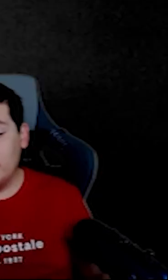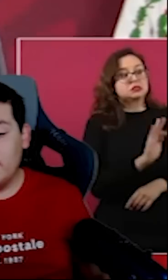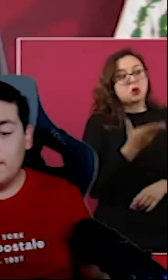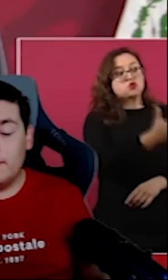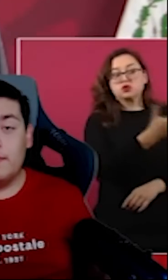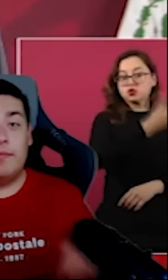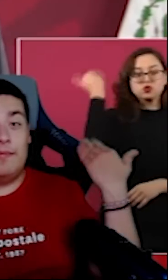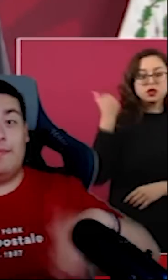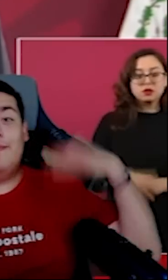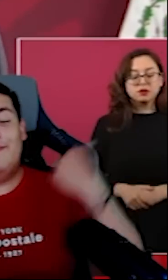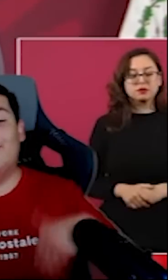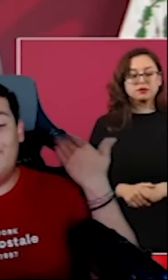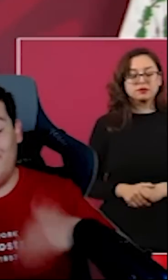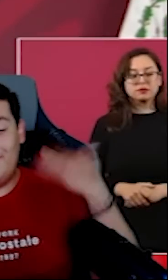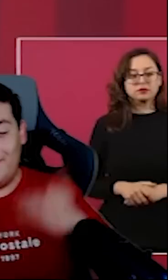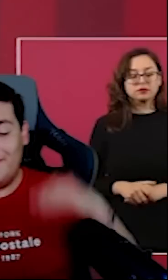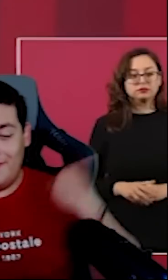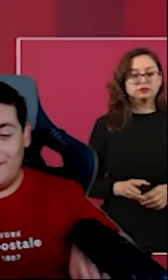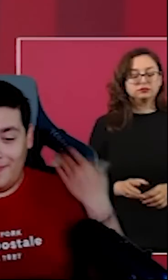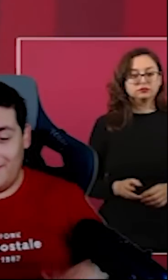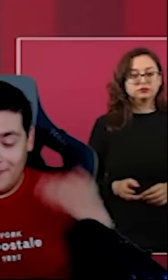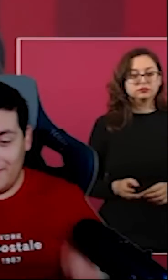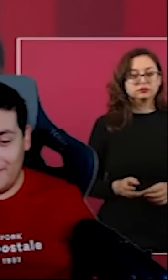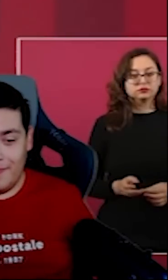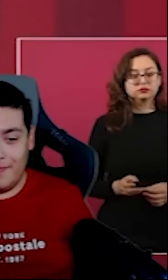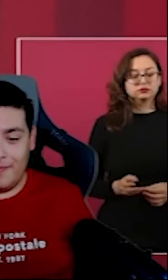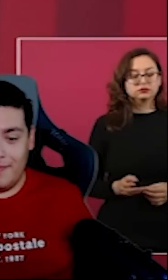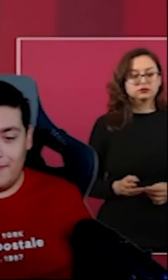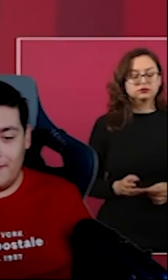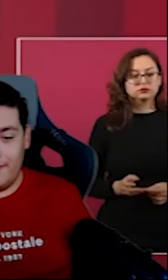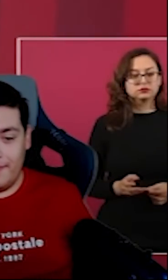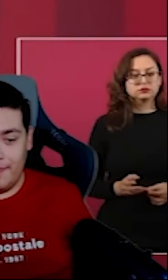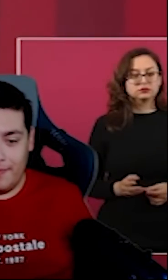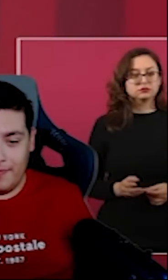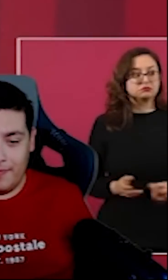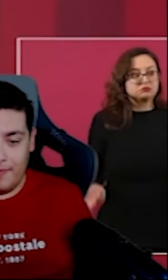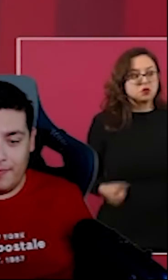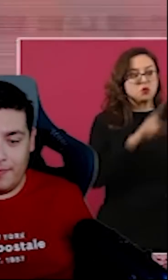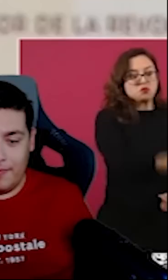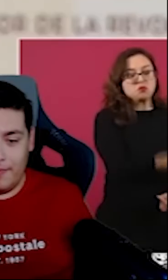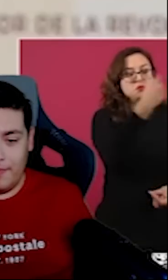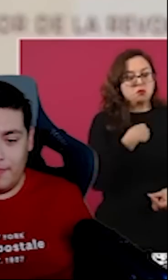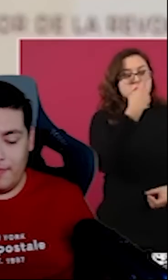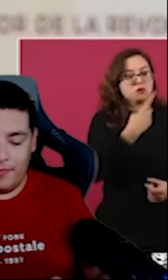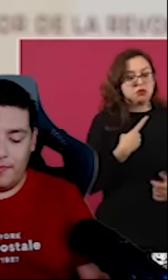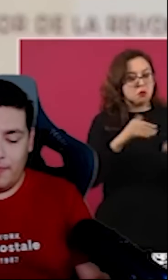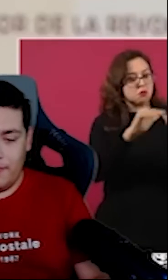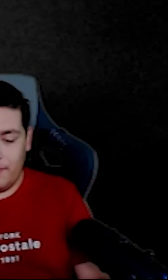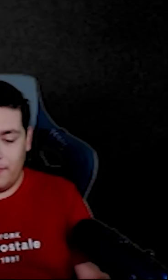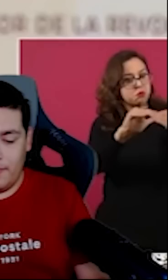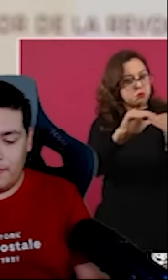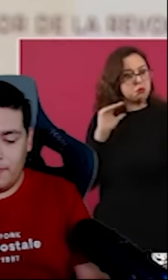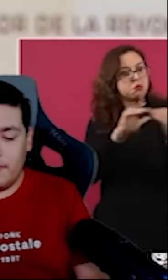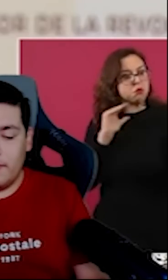informado, porque usted siempre me ha dicho y le creo de que nuestra relación